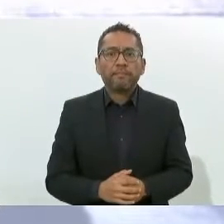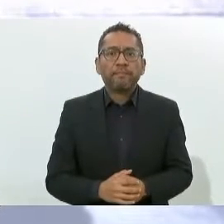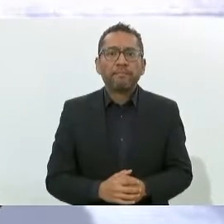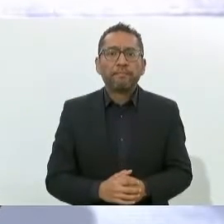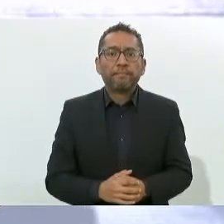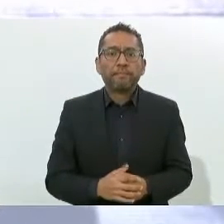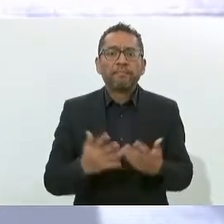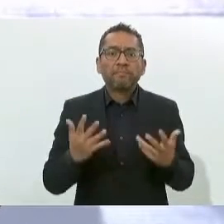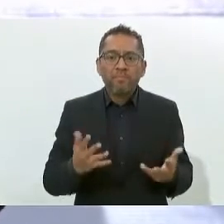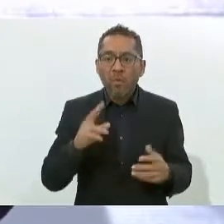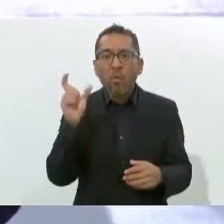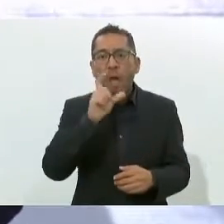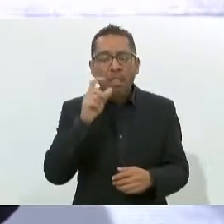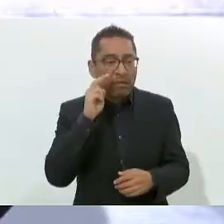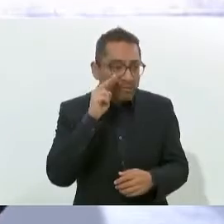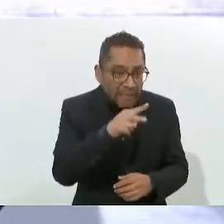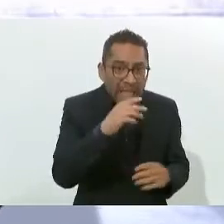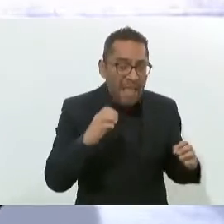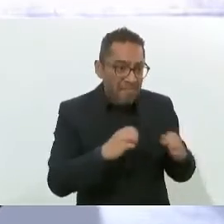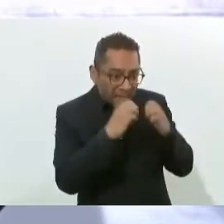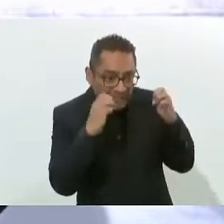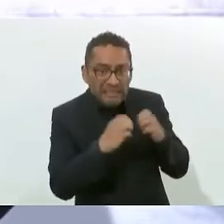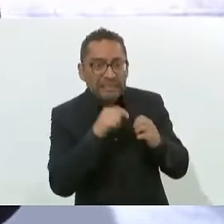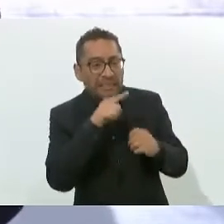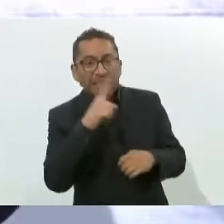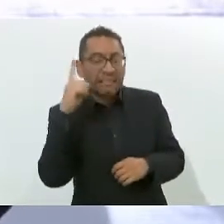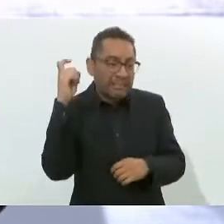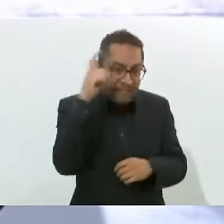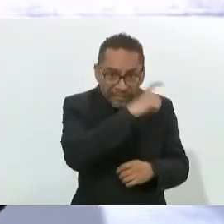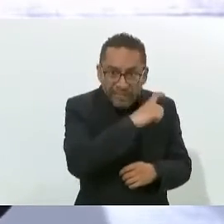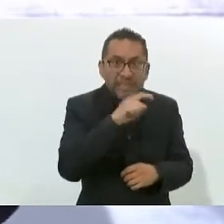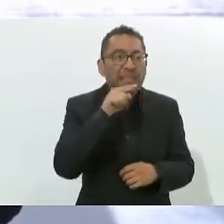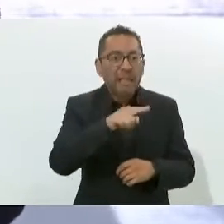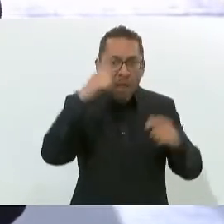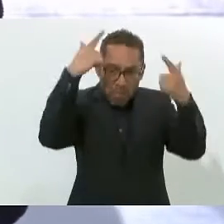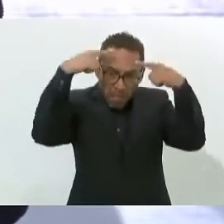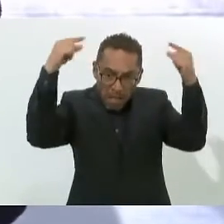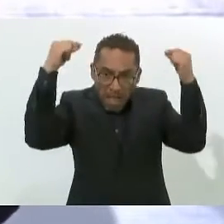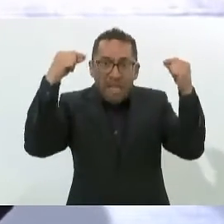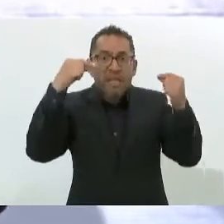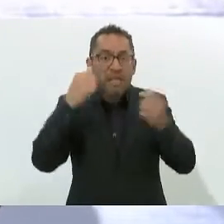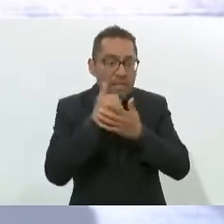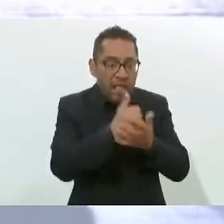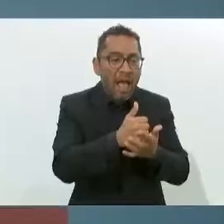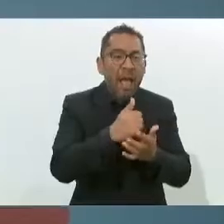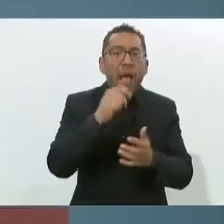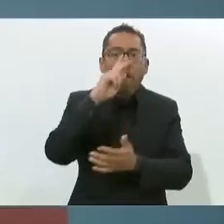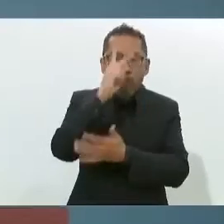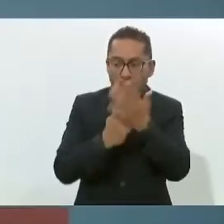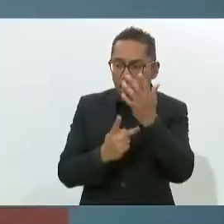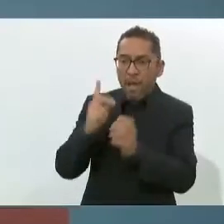situaciones difíciles de emergencia, con el Plan Marina, con el Plan DN3,